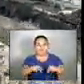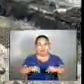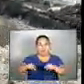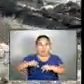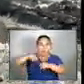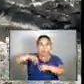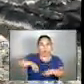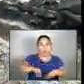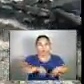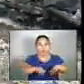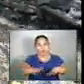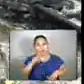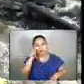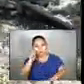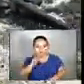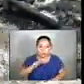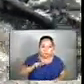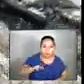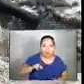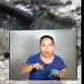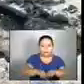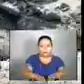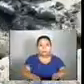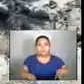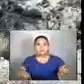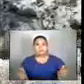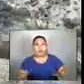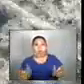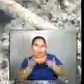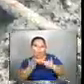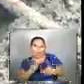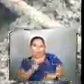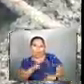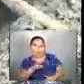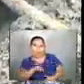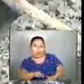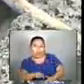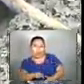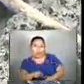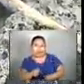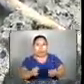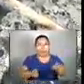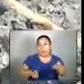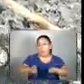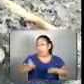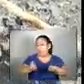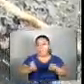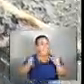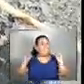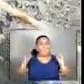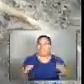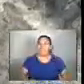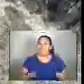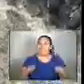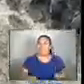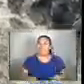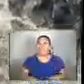lavara y dejara al descubierto las tuberías de agua potable. En la zona, la circulación de vehículos es imposible.